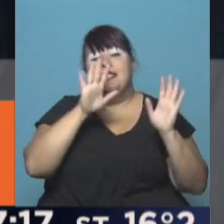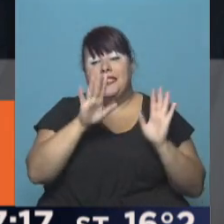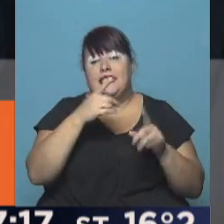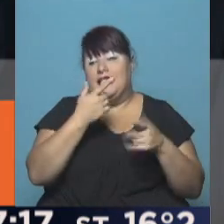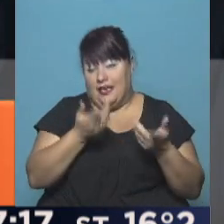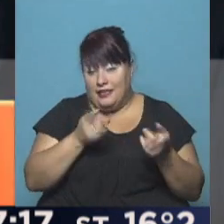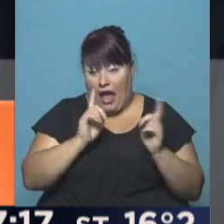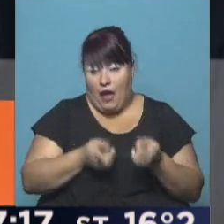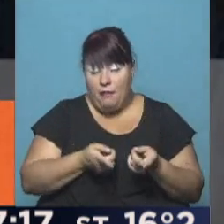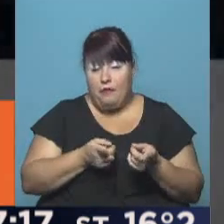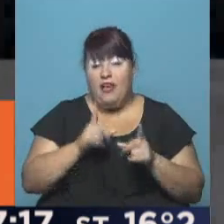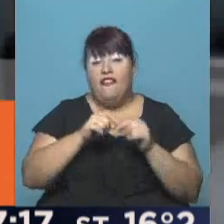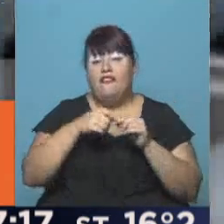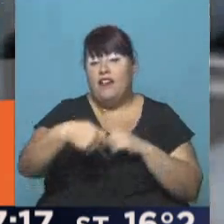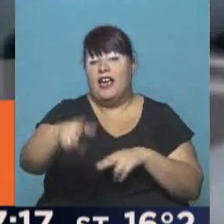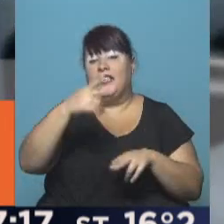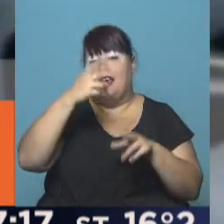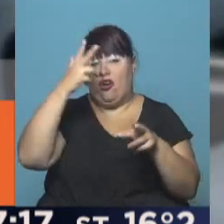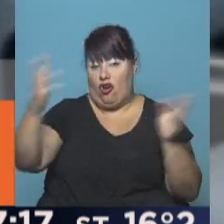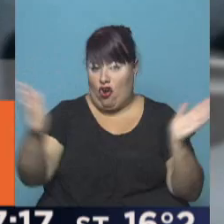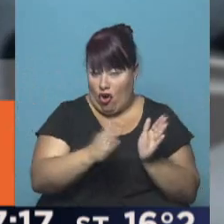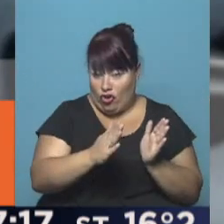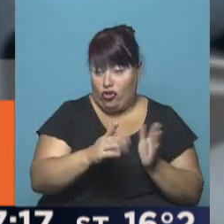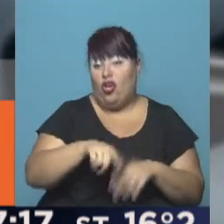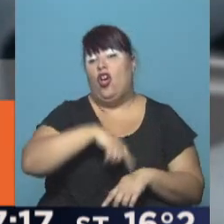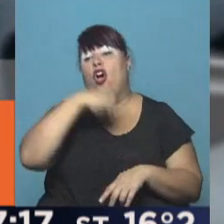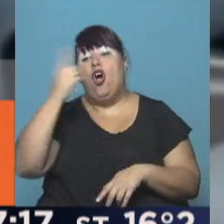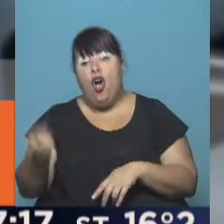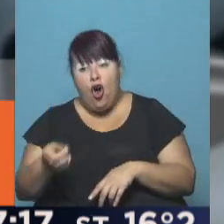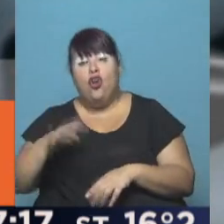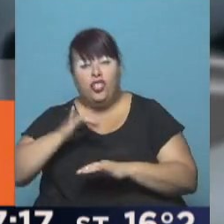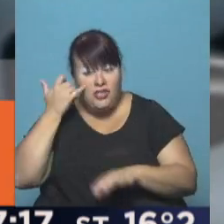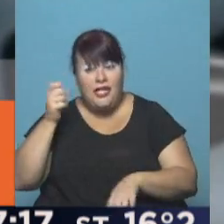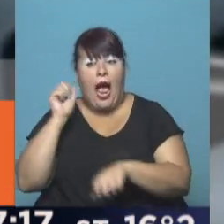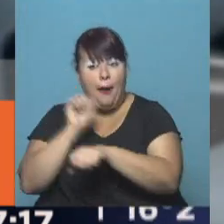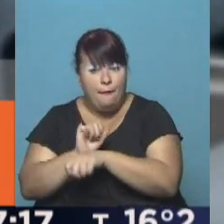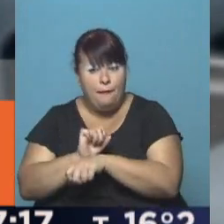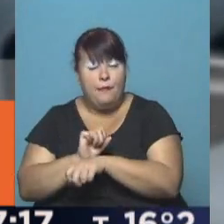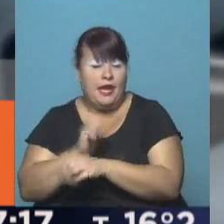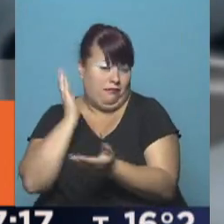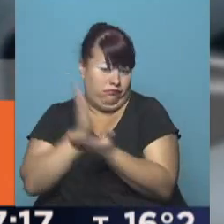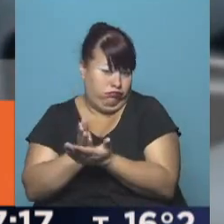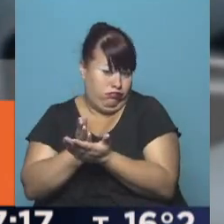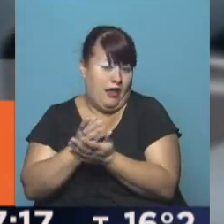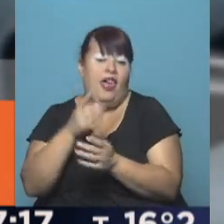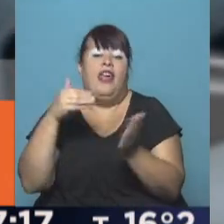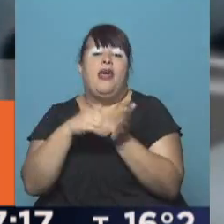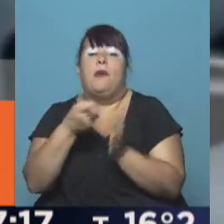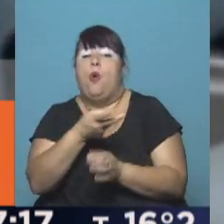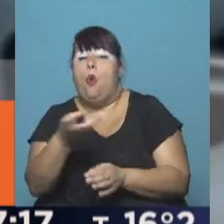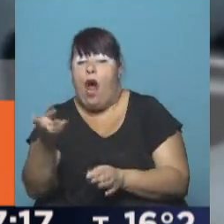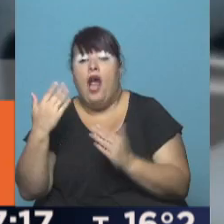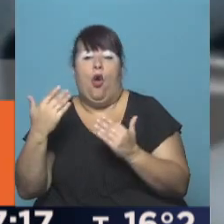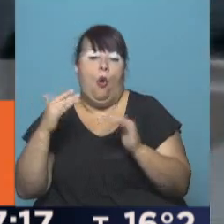por supuesto el plazo de la condena se va a cortar y para aquellos que están cumpliendo condena de acuerdo a la cuantía de la misma